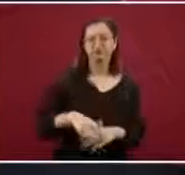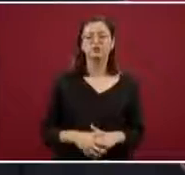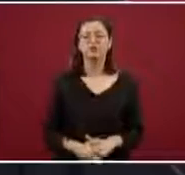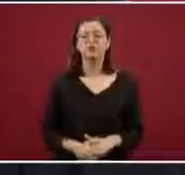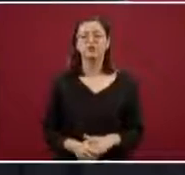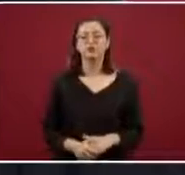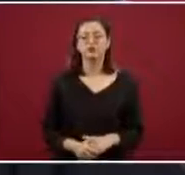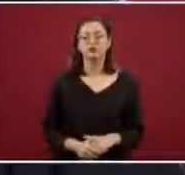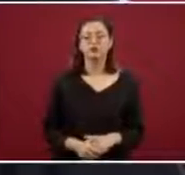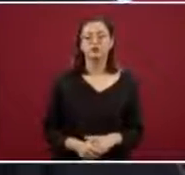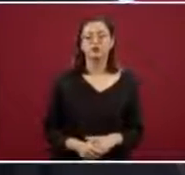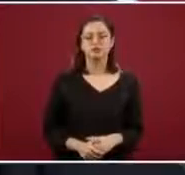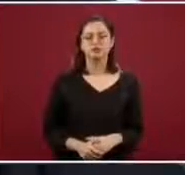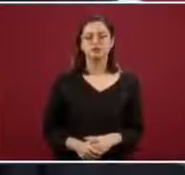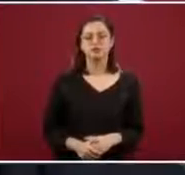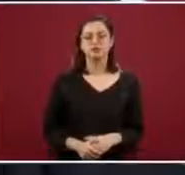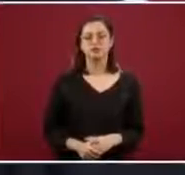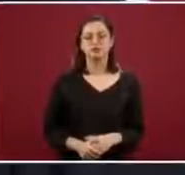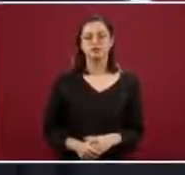dando